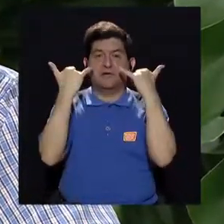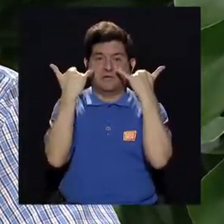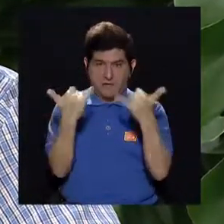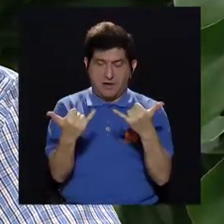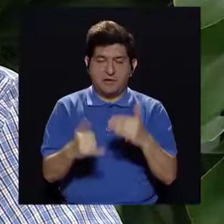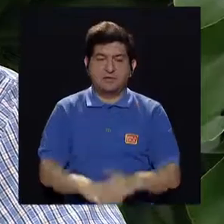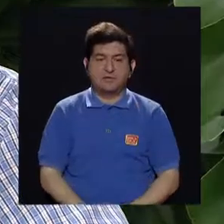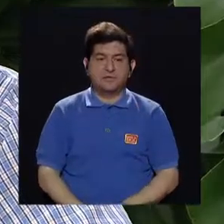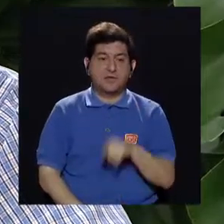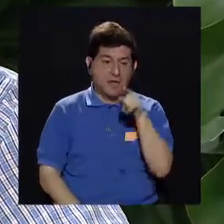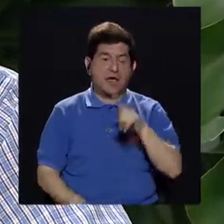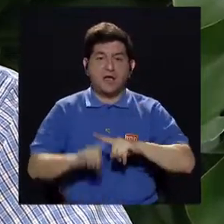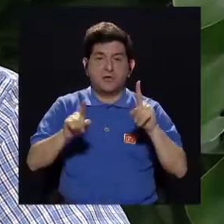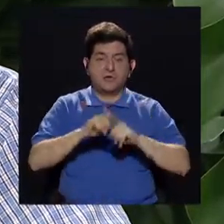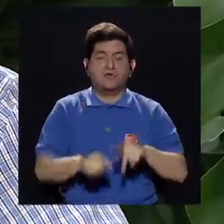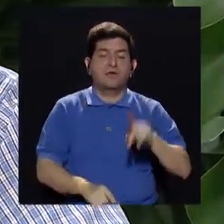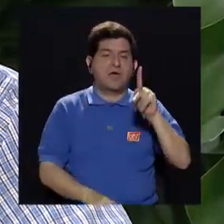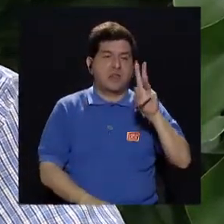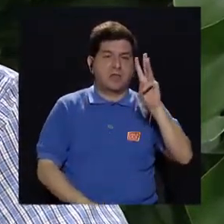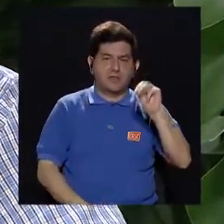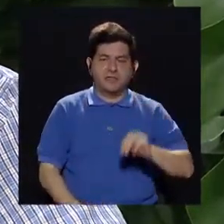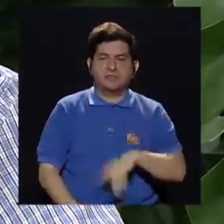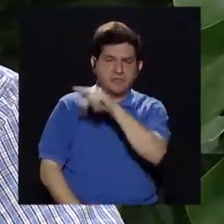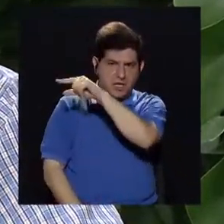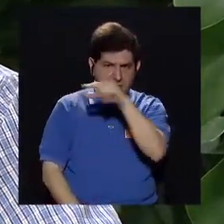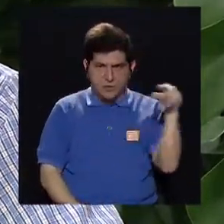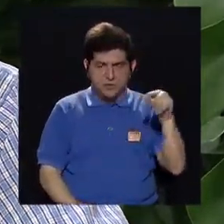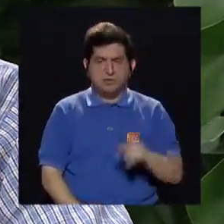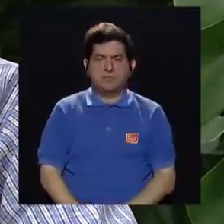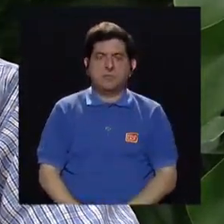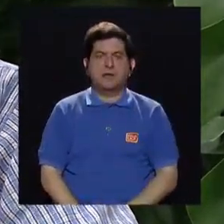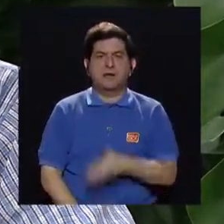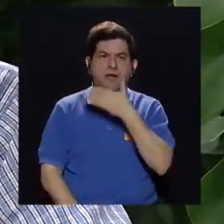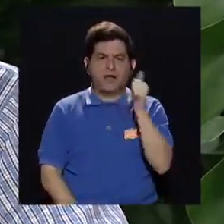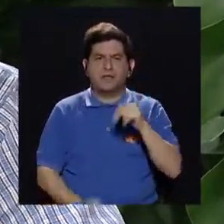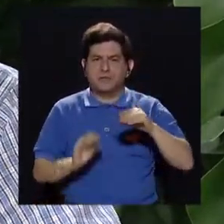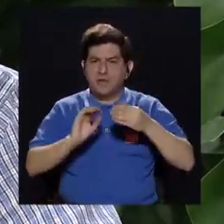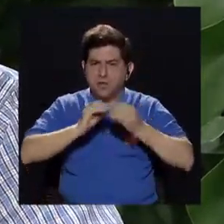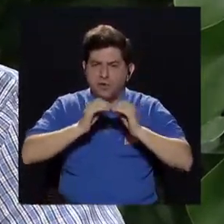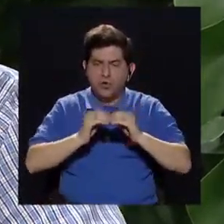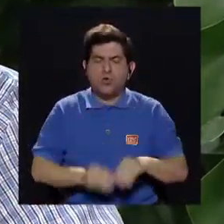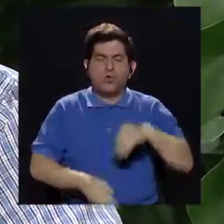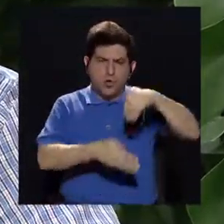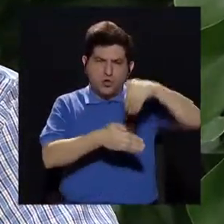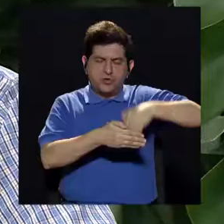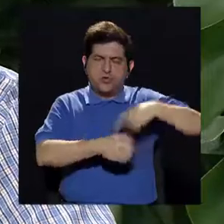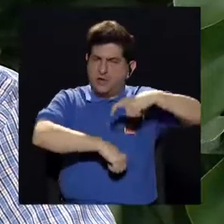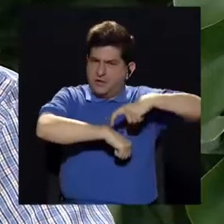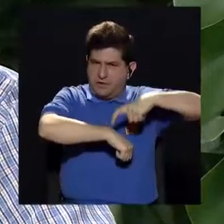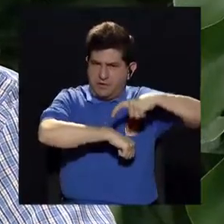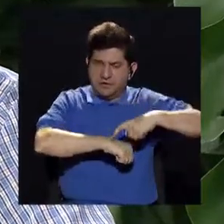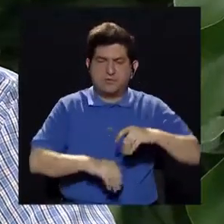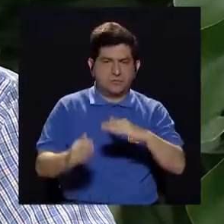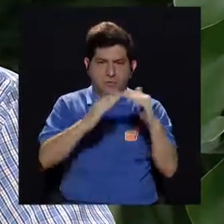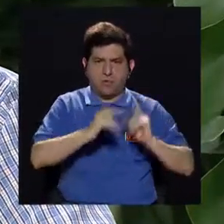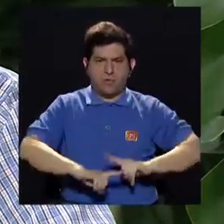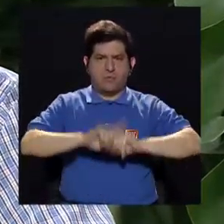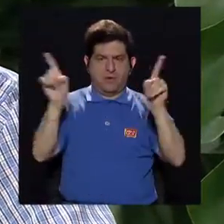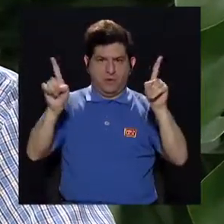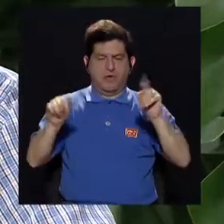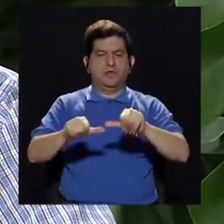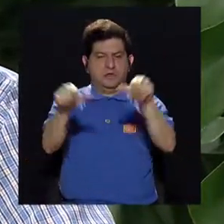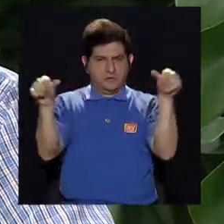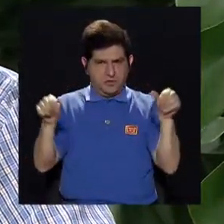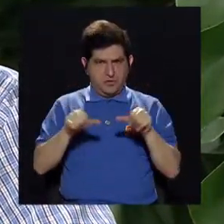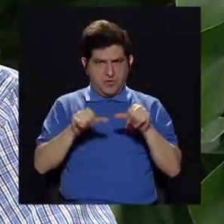que ya quieren hacer cierta cantidad de kilómetros por semana, ya el objetivo es mejorar ciertas marcas. Entonces ya seamos una población diferente, ya ellos sí, es un campo